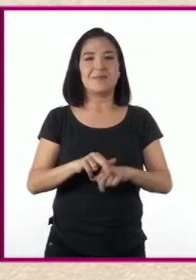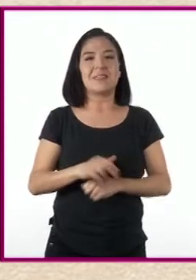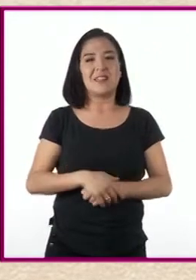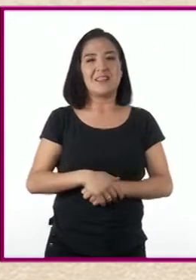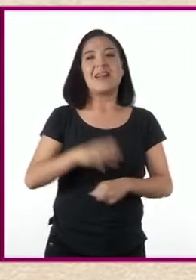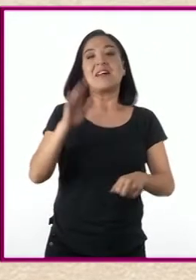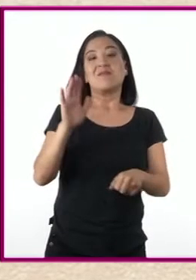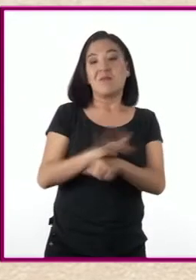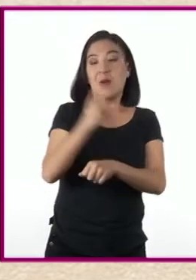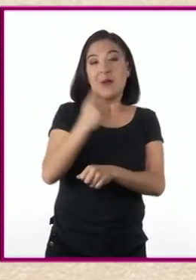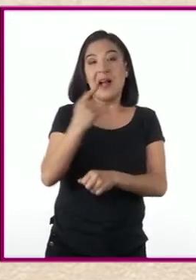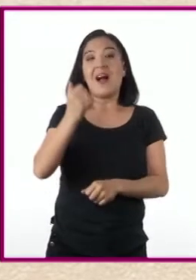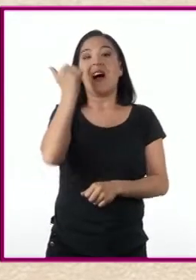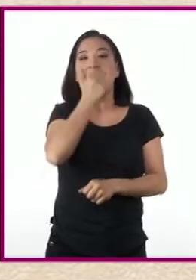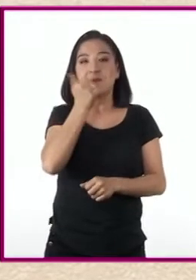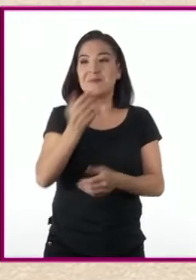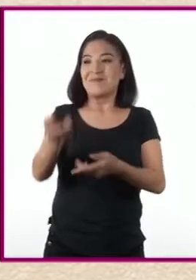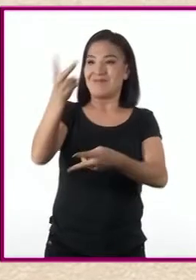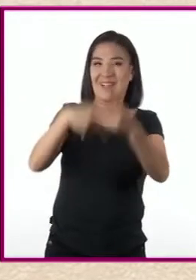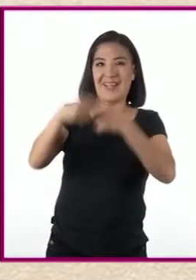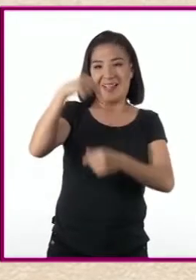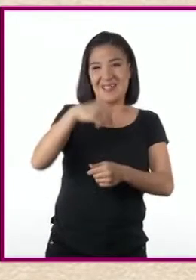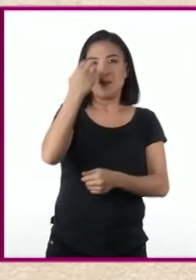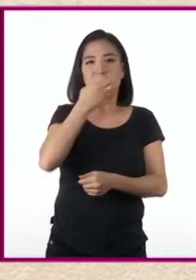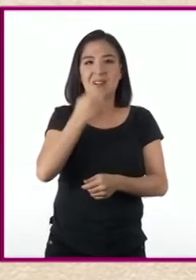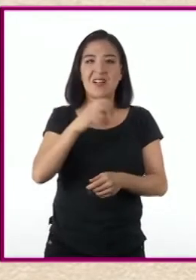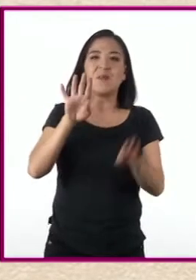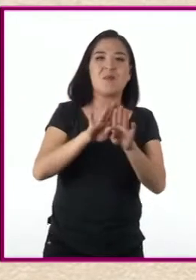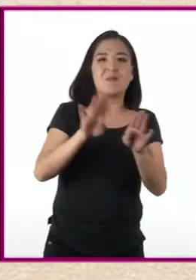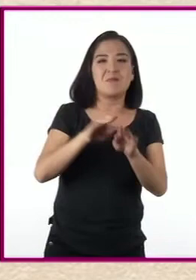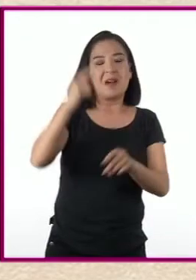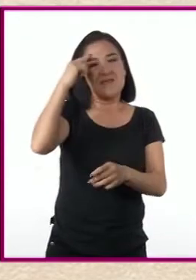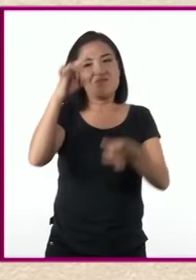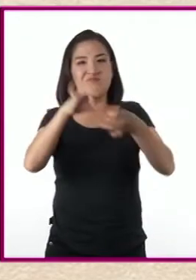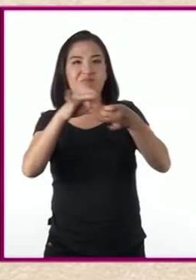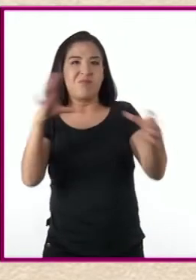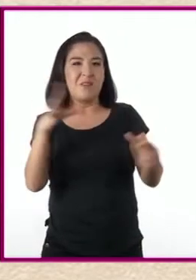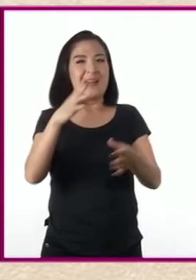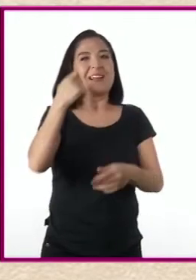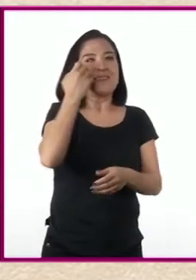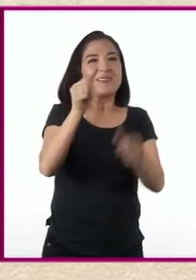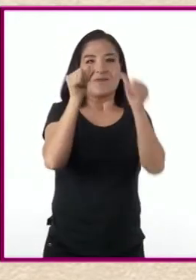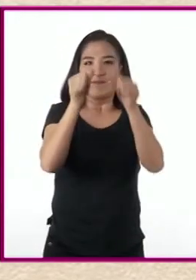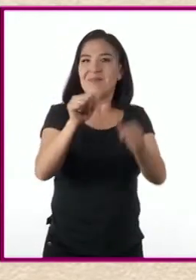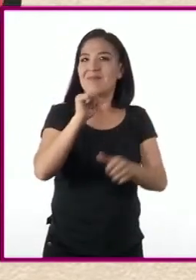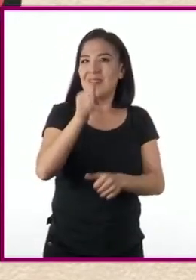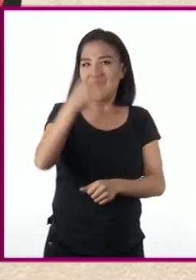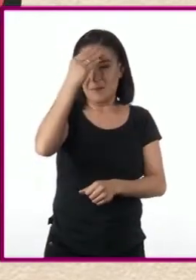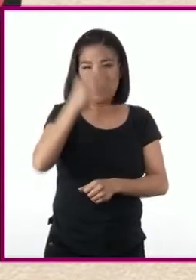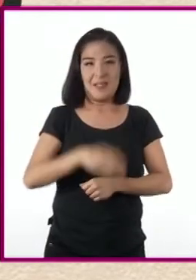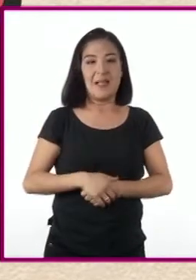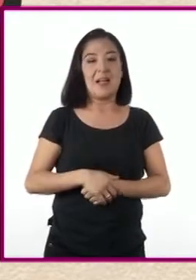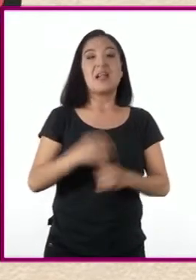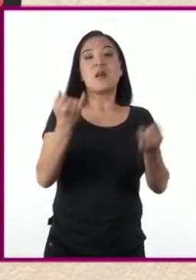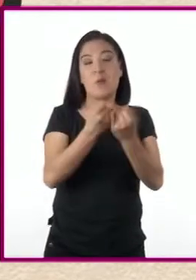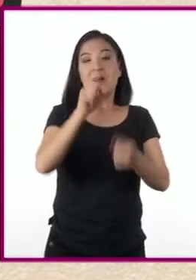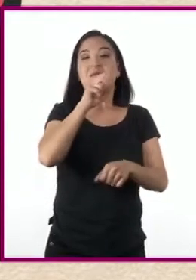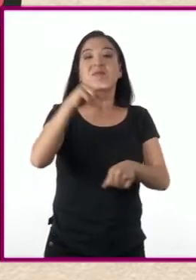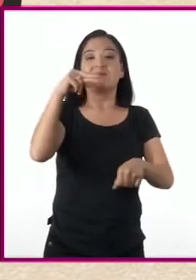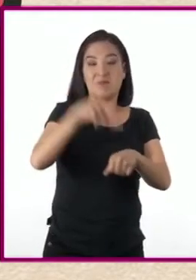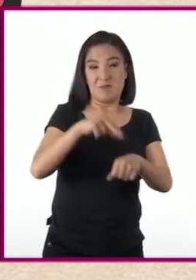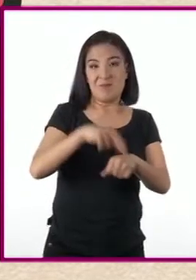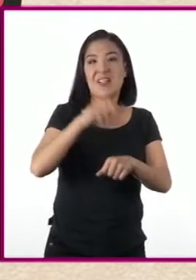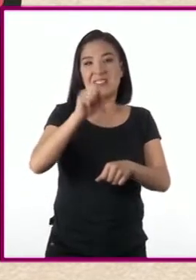sus alumnos asisten dispersos y poco interesados al momento de aprender. Y no pocos profesionales de la salud